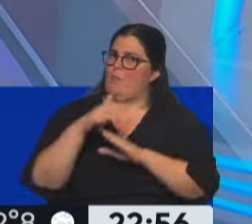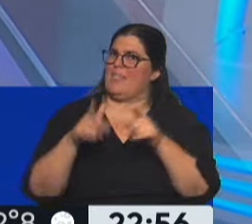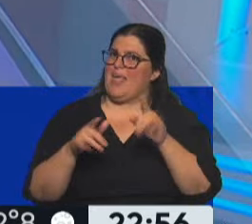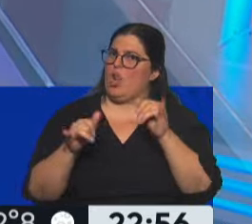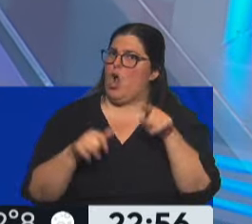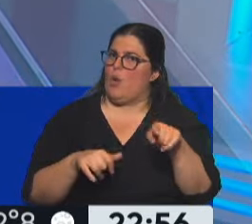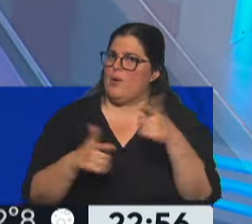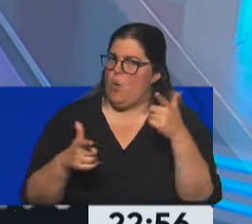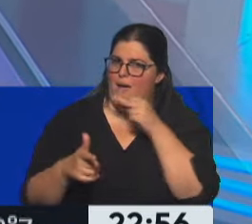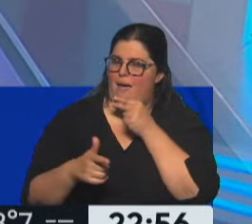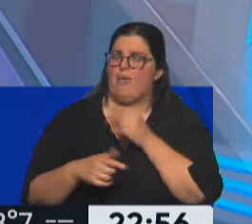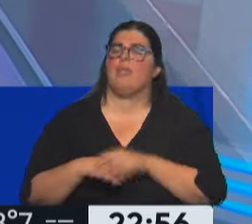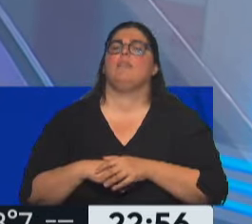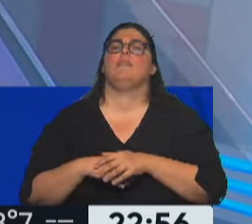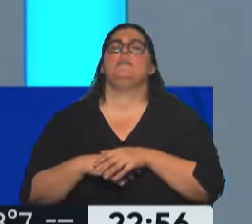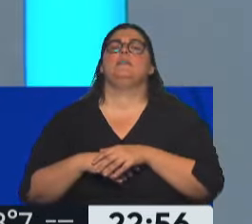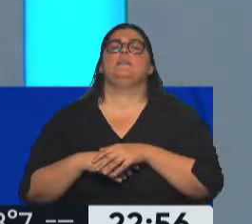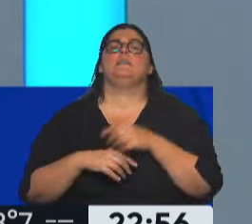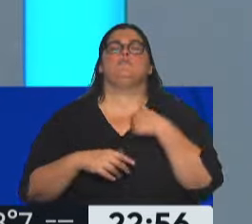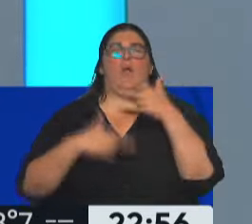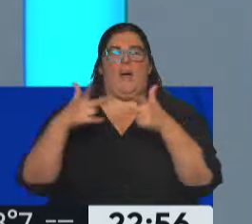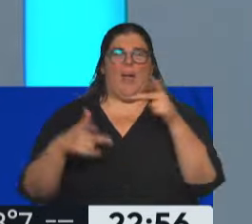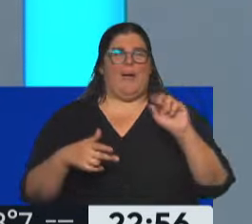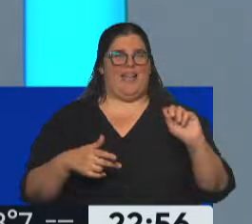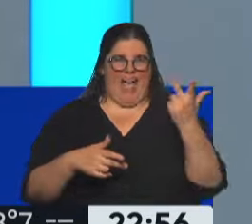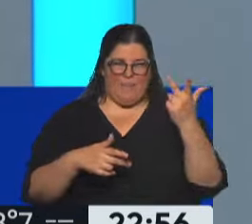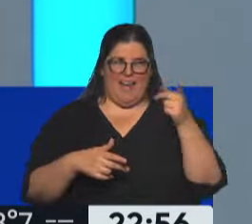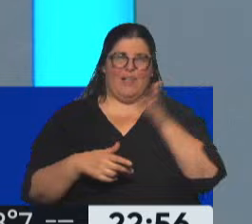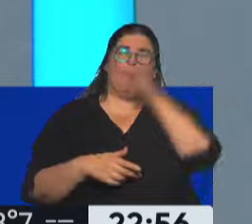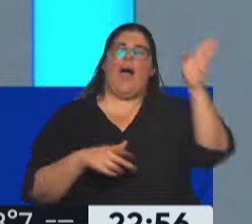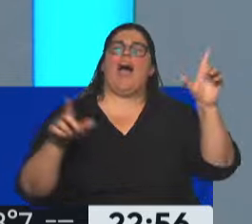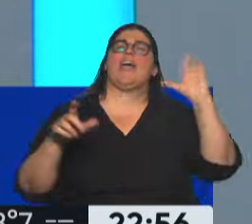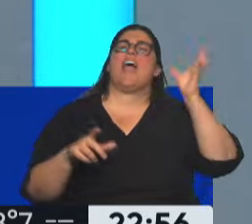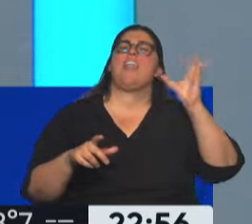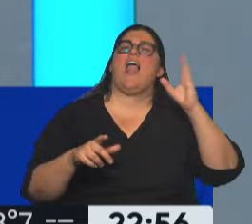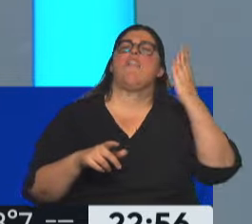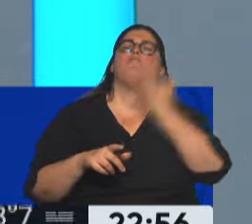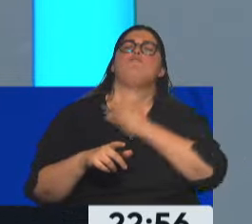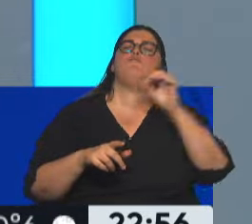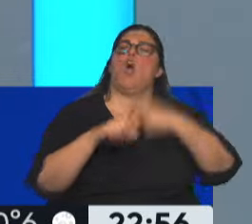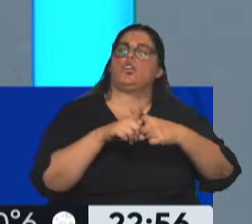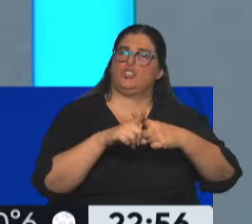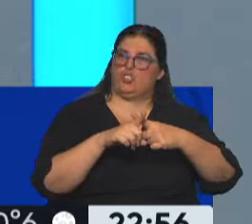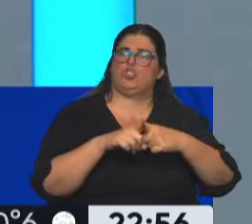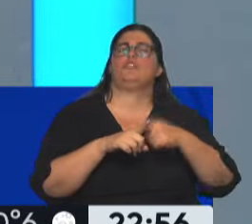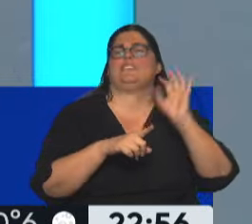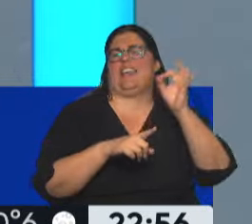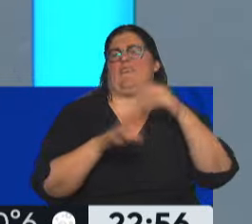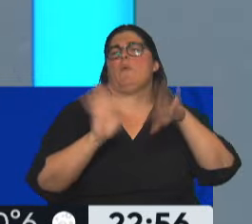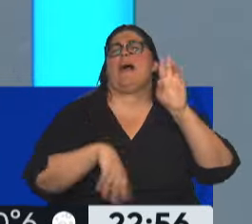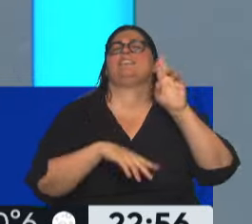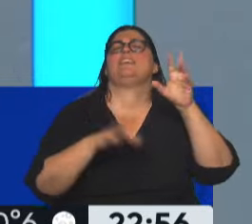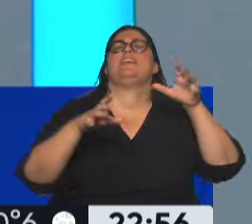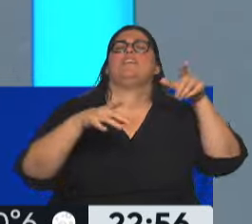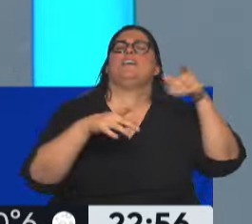también decía Pablo por un lado cámara que va a la Fox que sabemos que es mucho más cercana al partido republicano En búsqueda